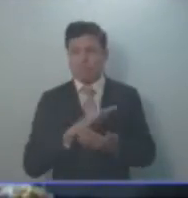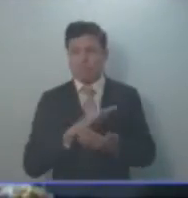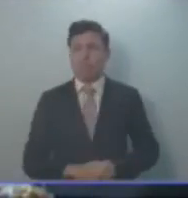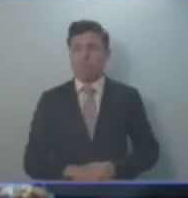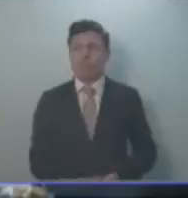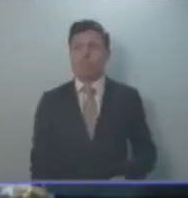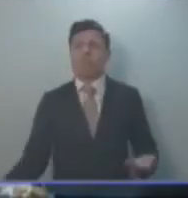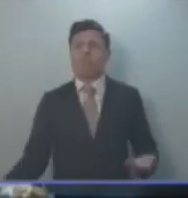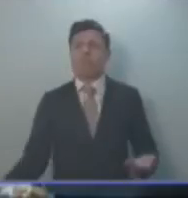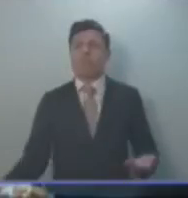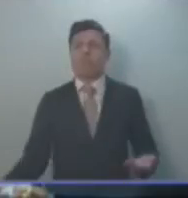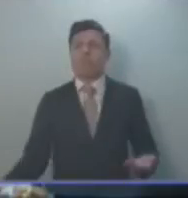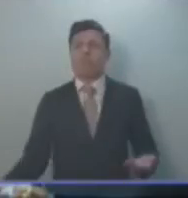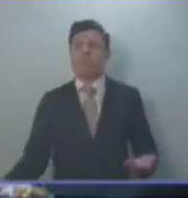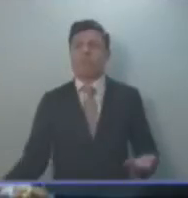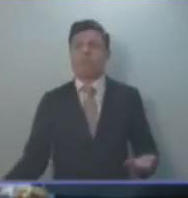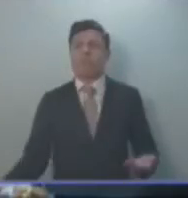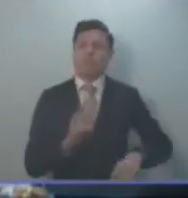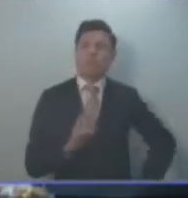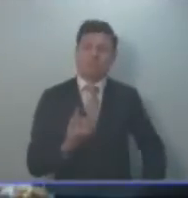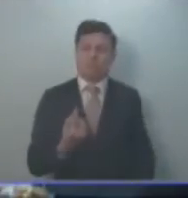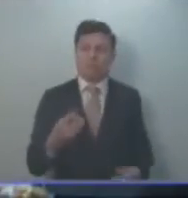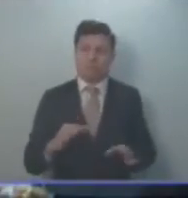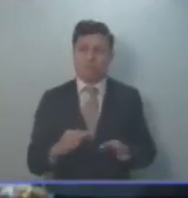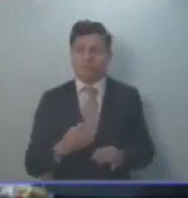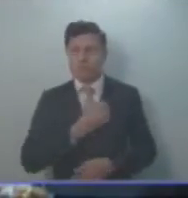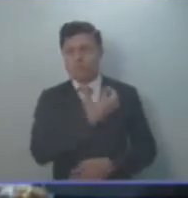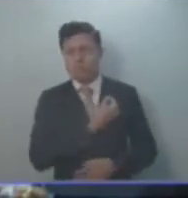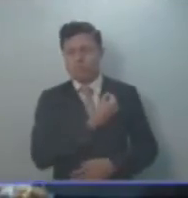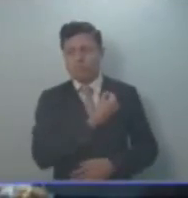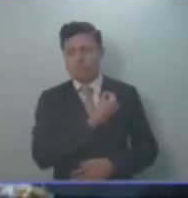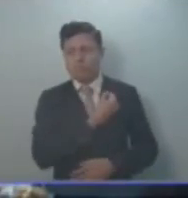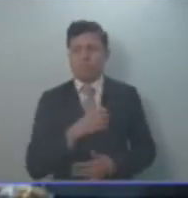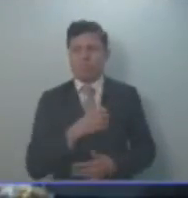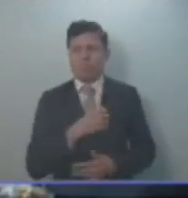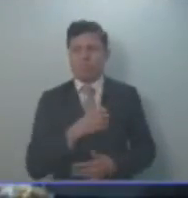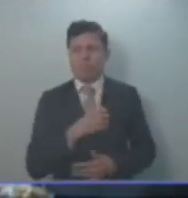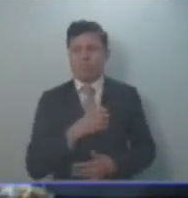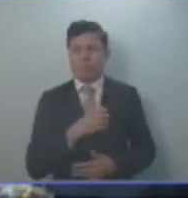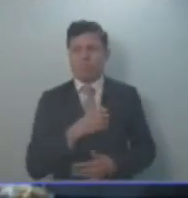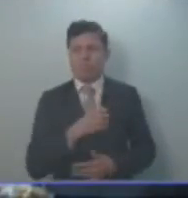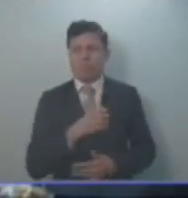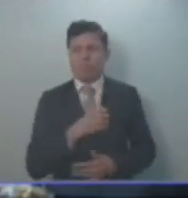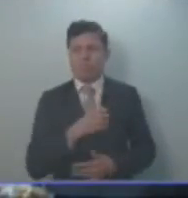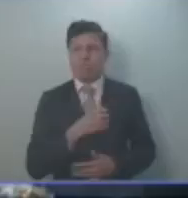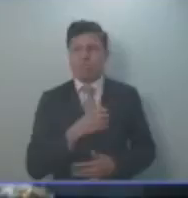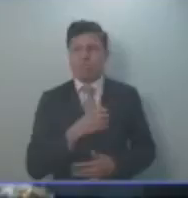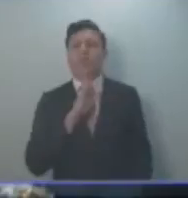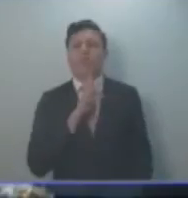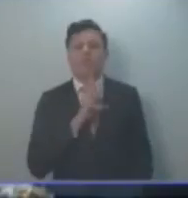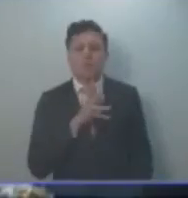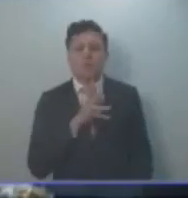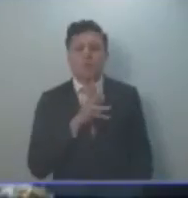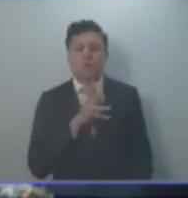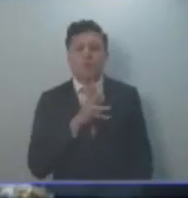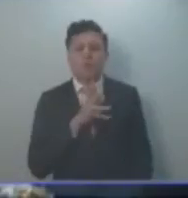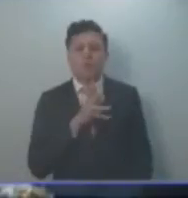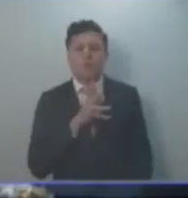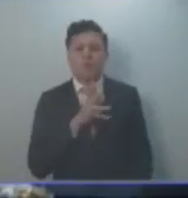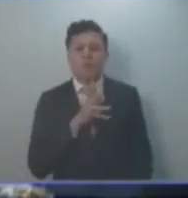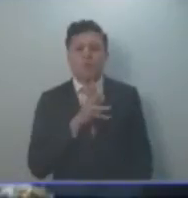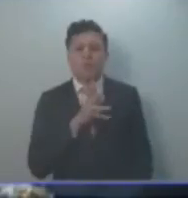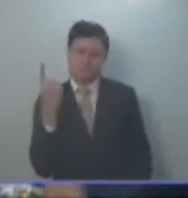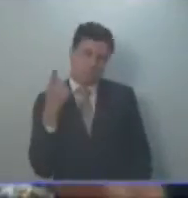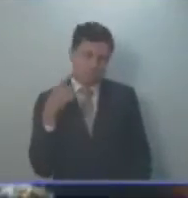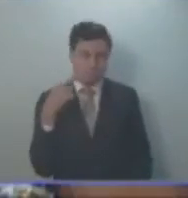causándole efectos como fatiga, dolores severos corporales, vómitos, mareos, entre